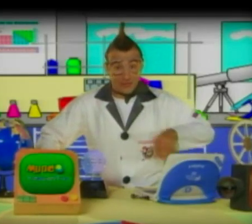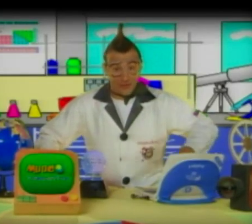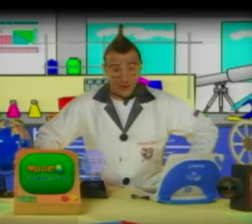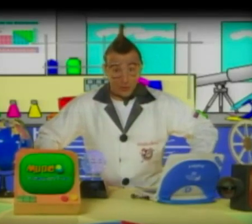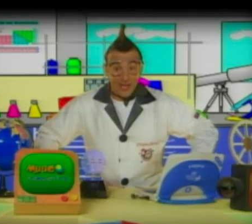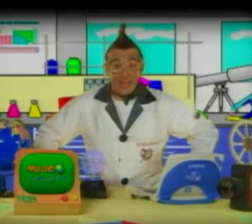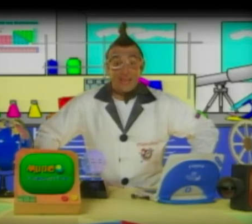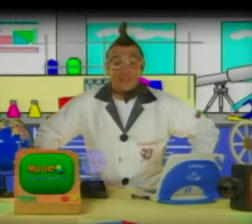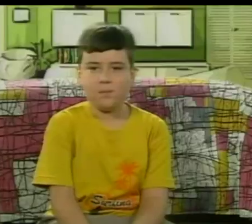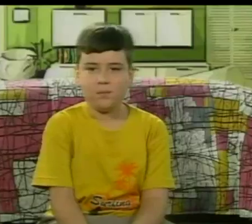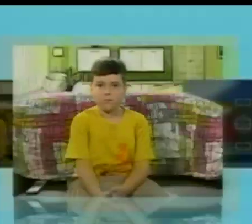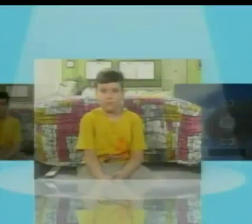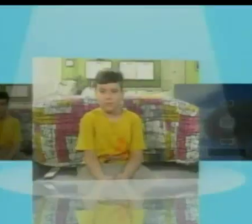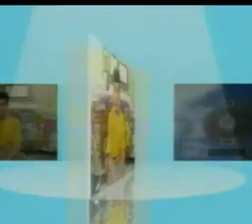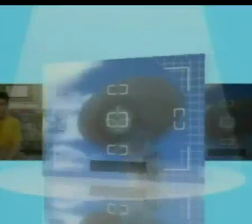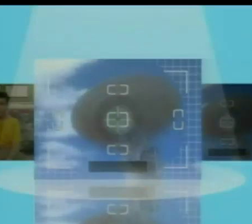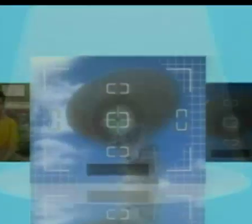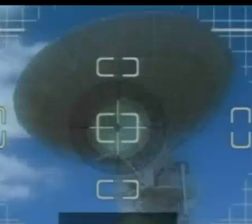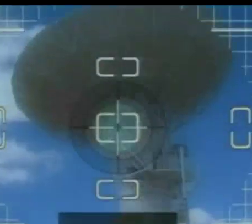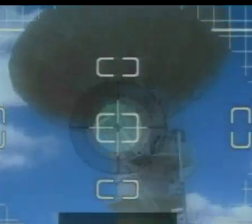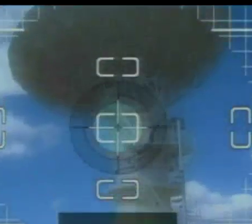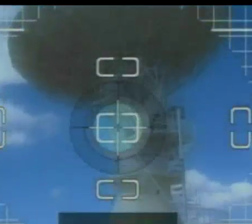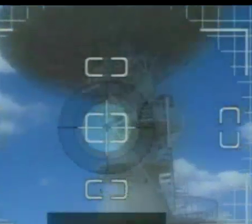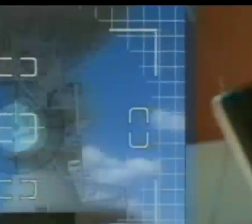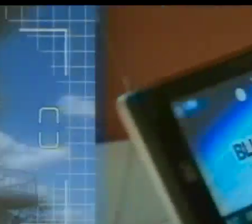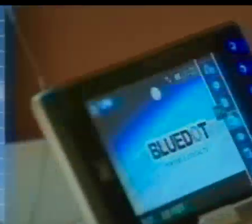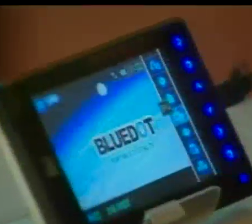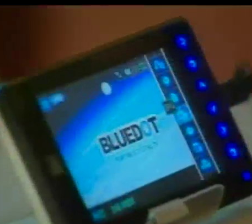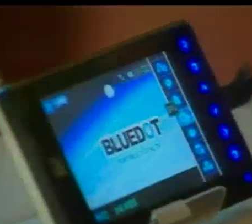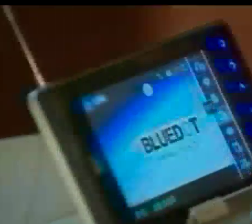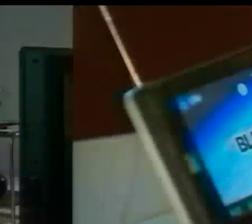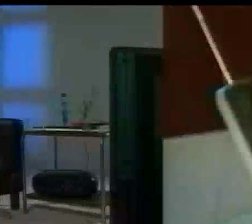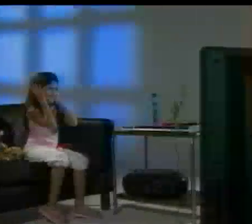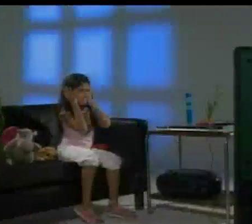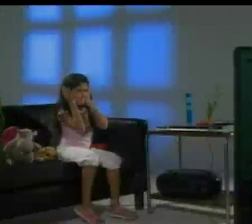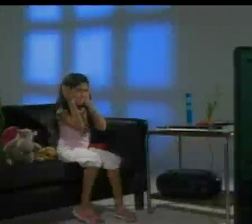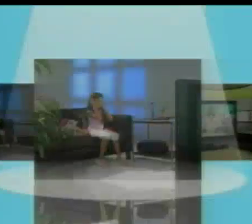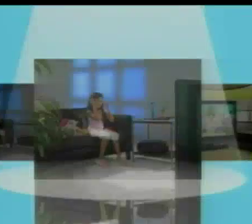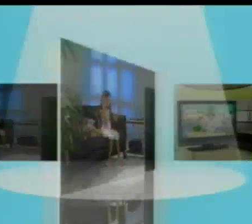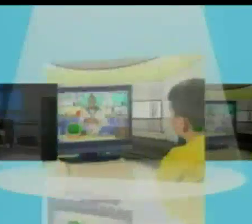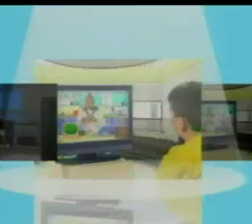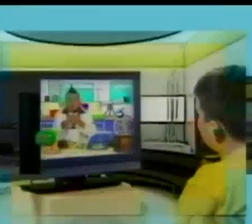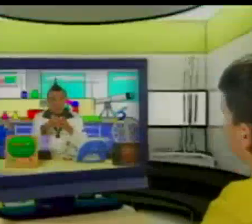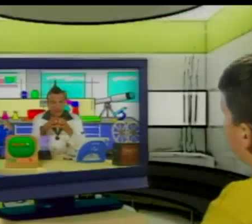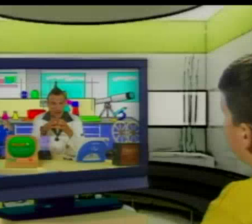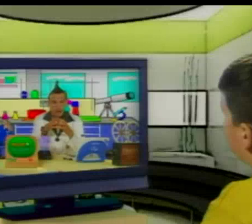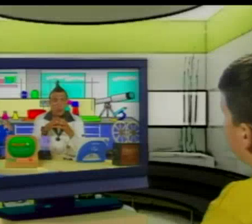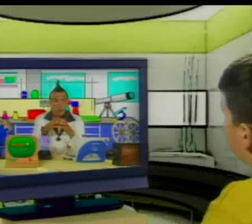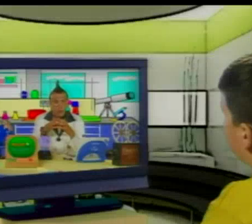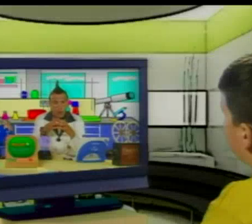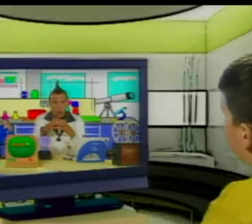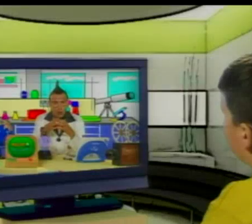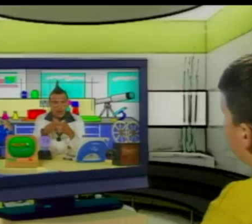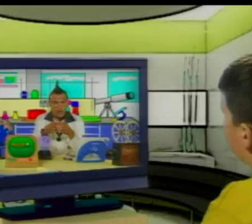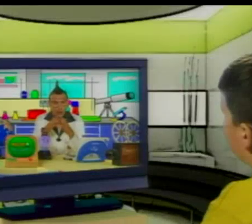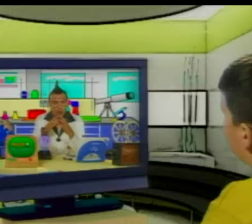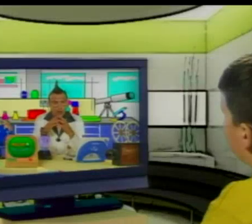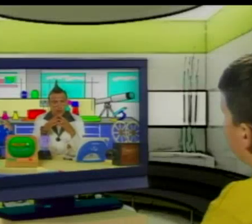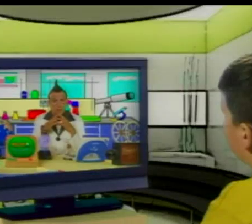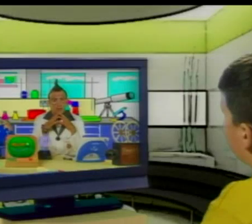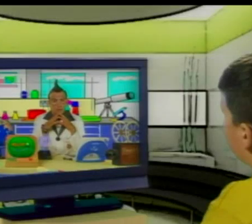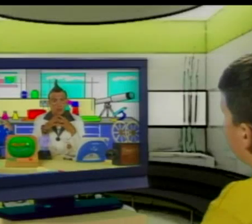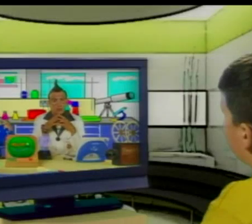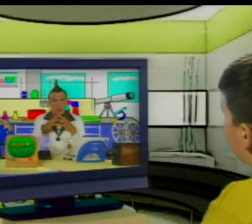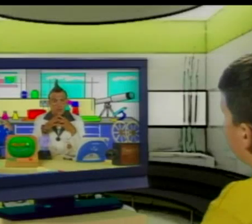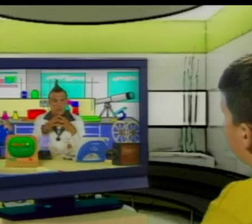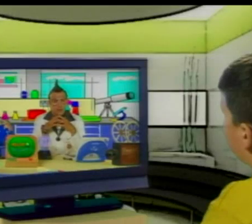avances tecnocientíficos están presentes en todas las áreas de nuestra vida. Solo ponte a pensar un poco en